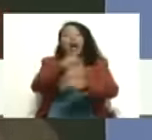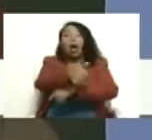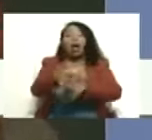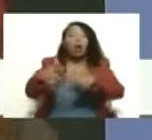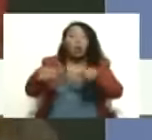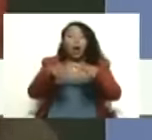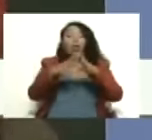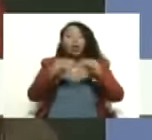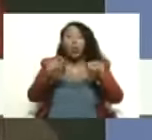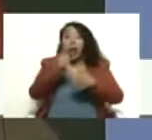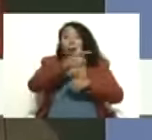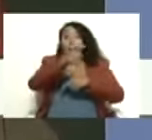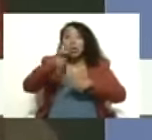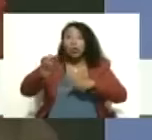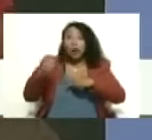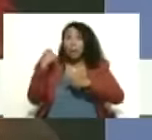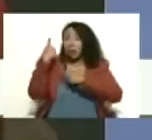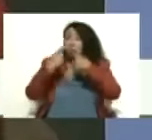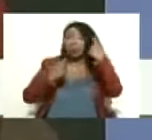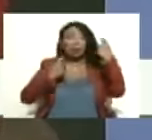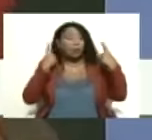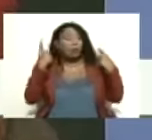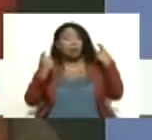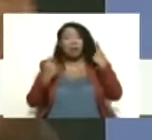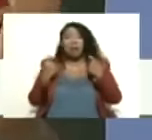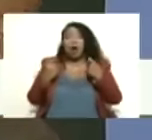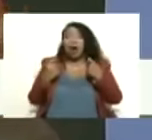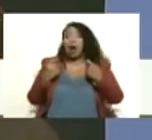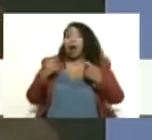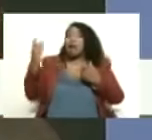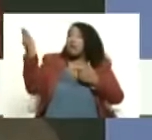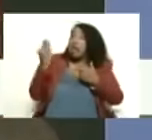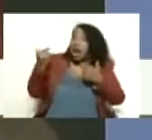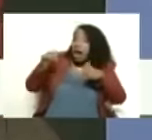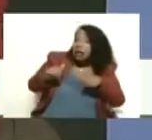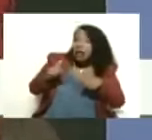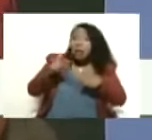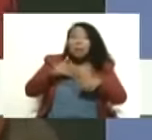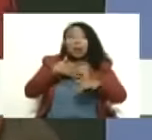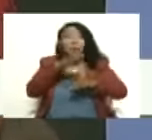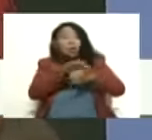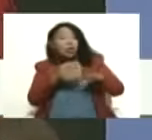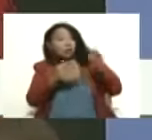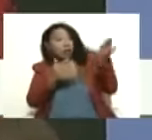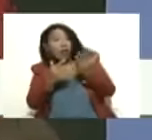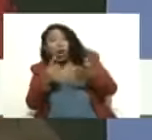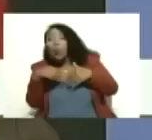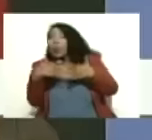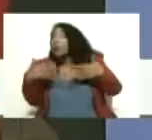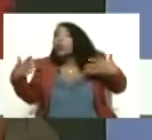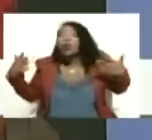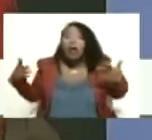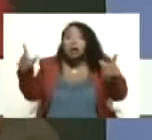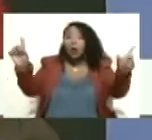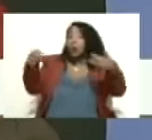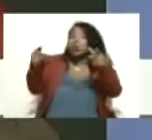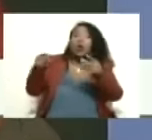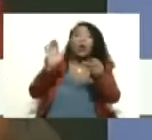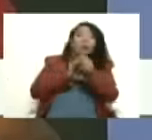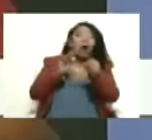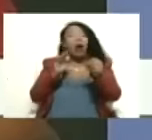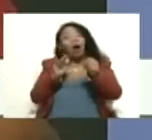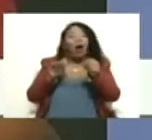mundo nos está preguntando a través de las redes sociales Cuándo vienen a mi ciudad cuánd viene a mi municipio este gran concierto este gran Canto por el